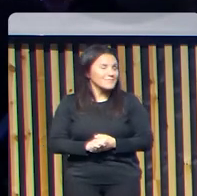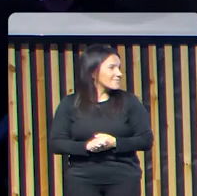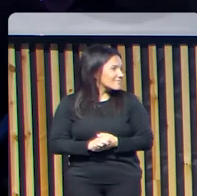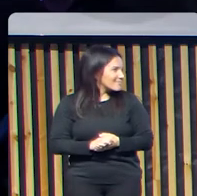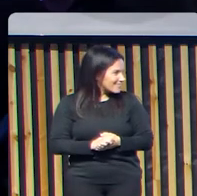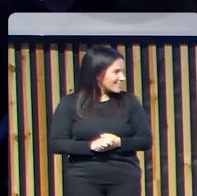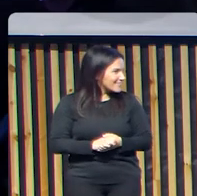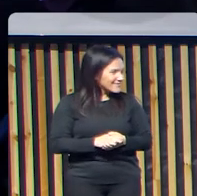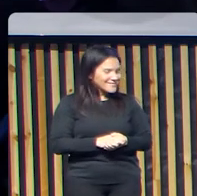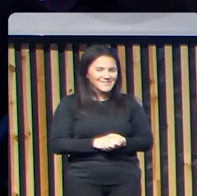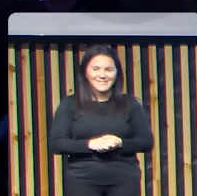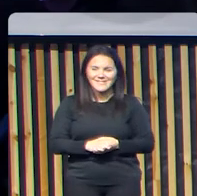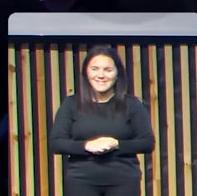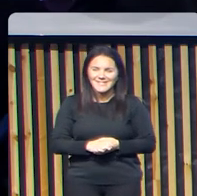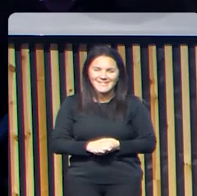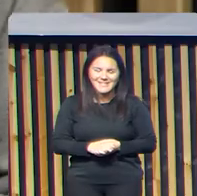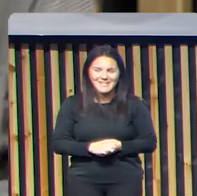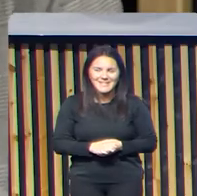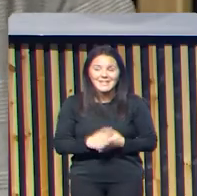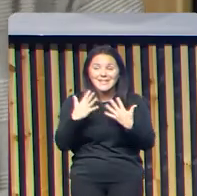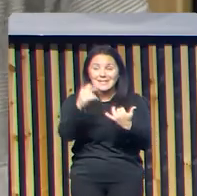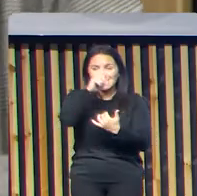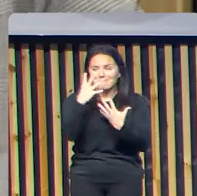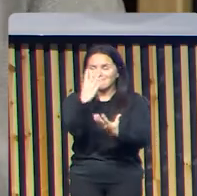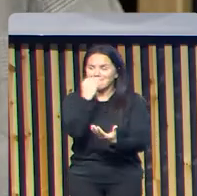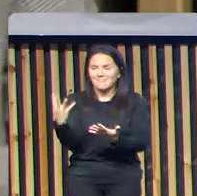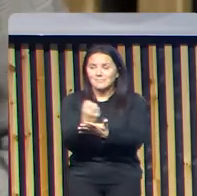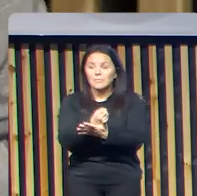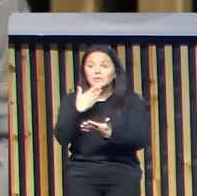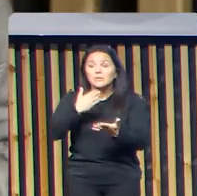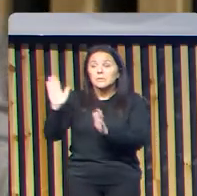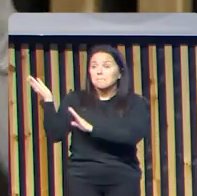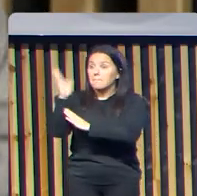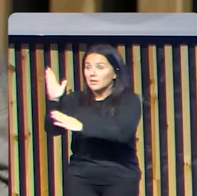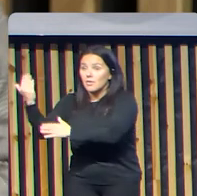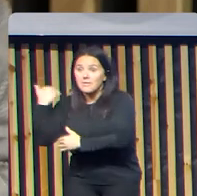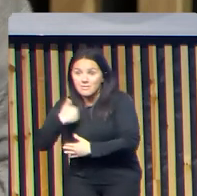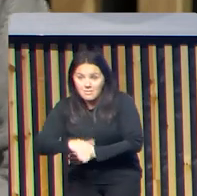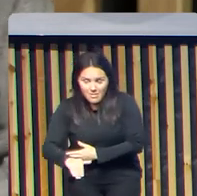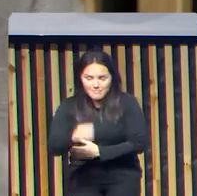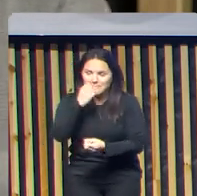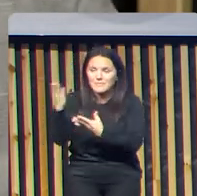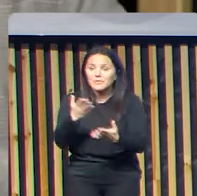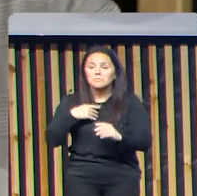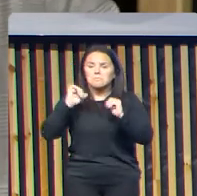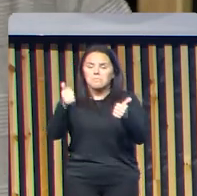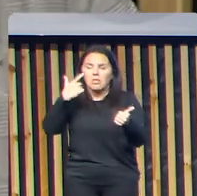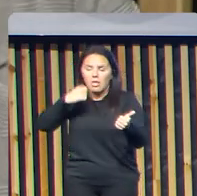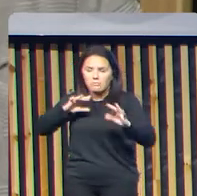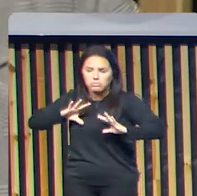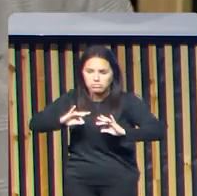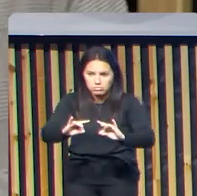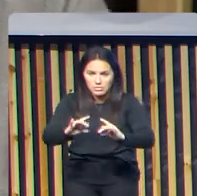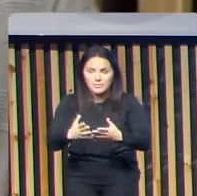bienvenidas Y esto es un poco los saludos y las presentaciones vamos a meternos y en harina para conocer un poco más